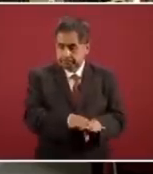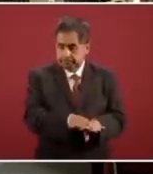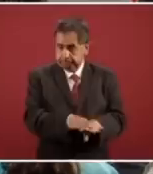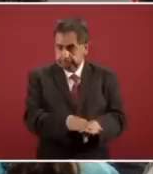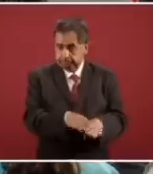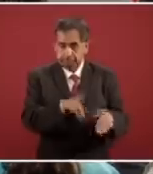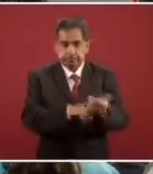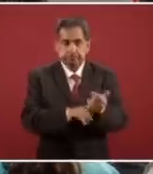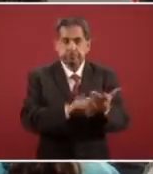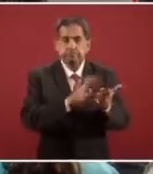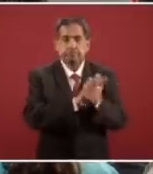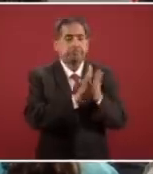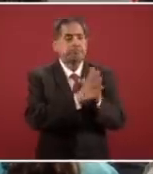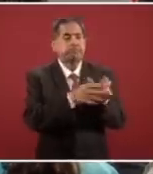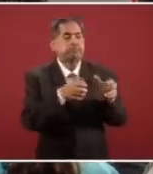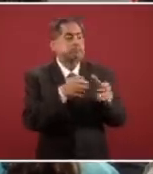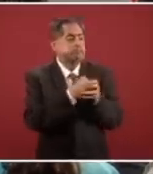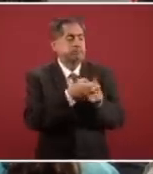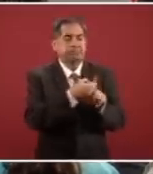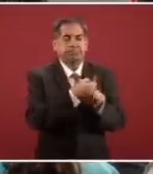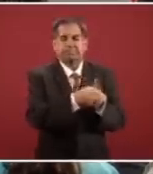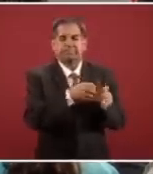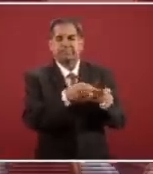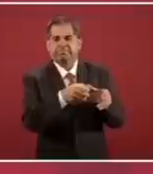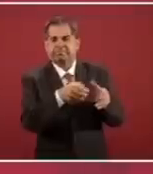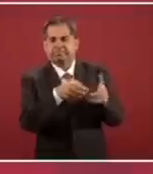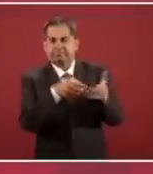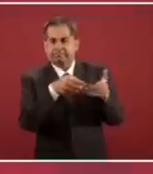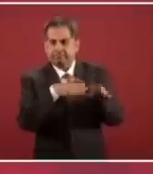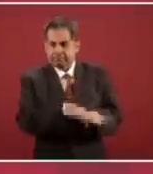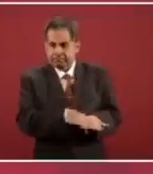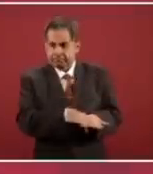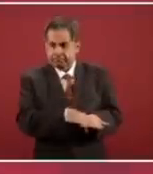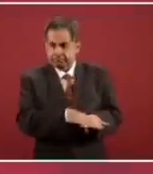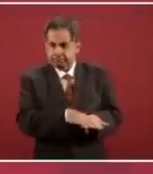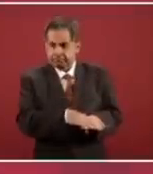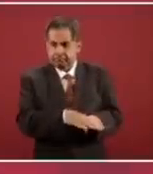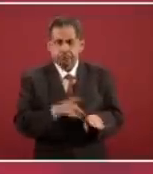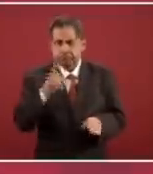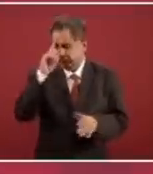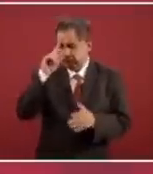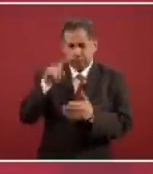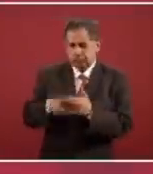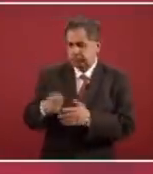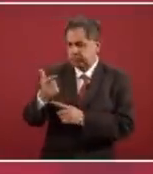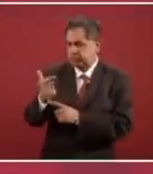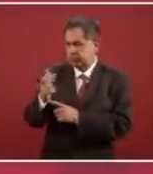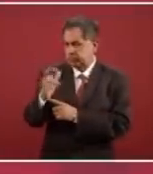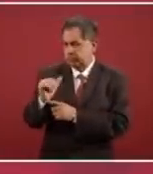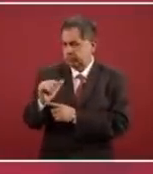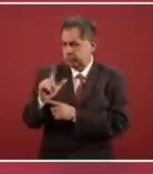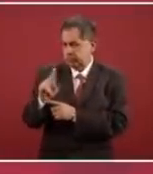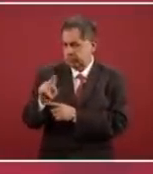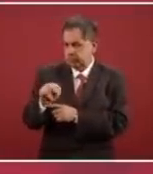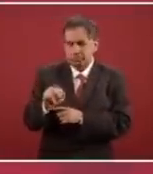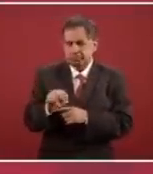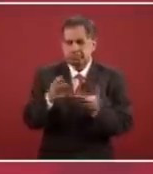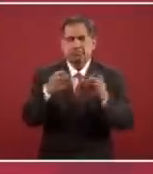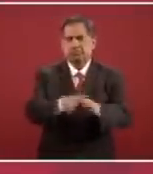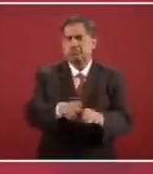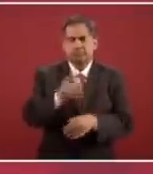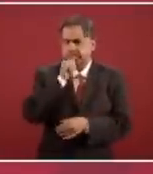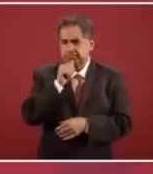de delincuencia organizada, no creo que las de García Luna, porque todavía está por